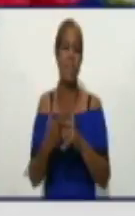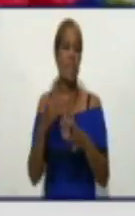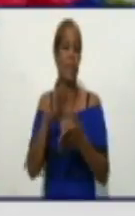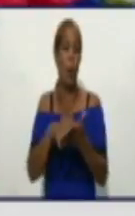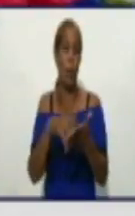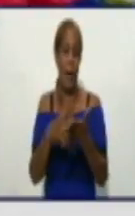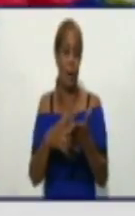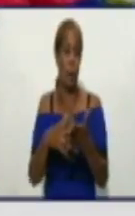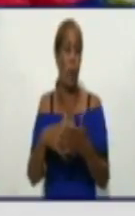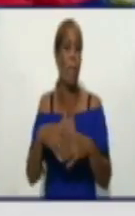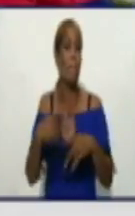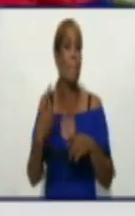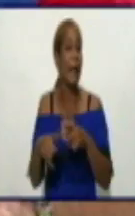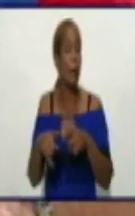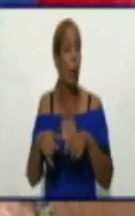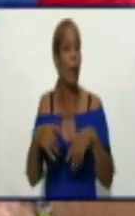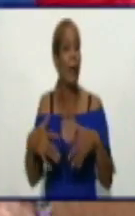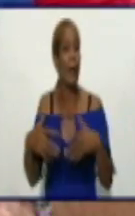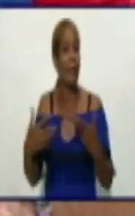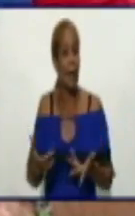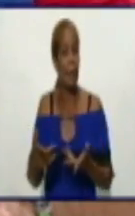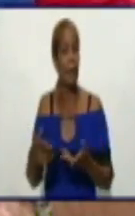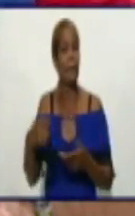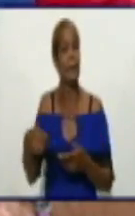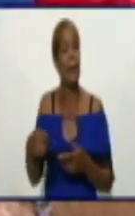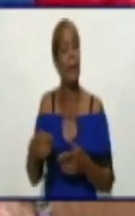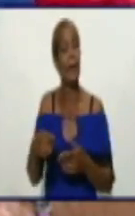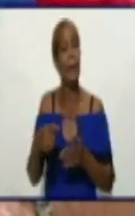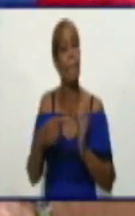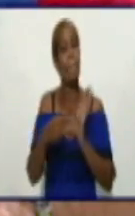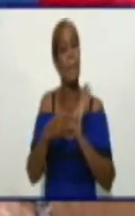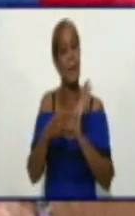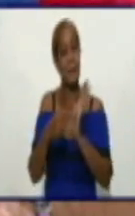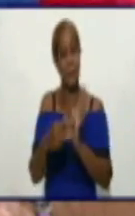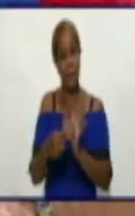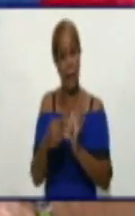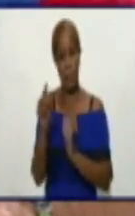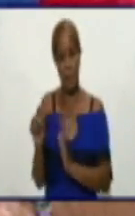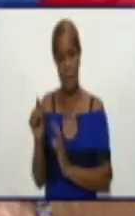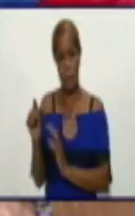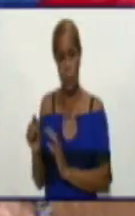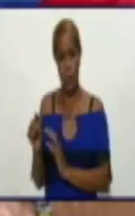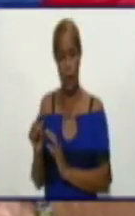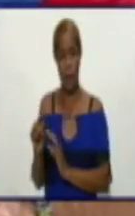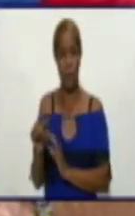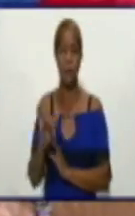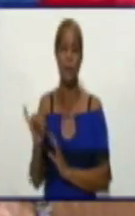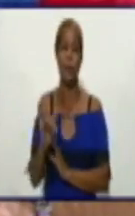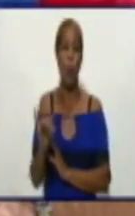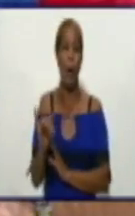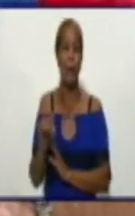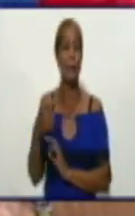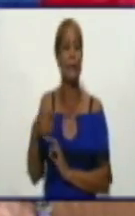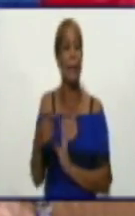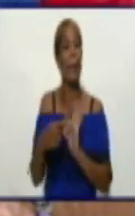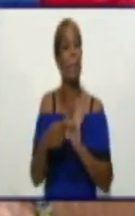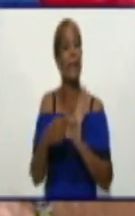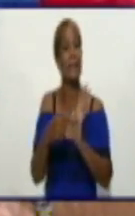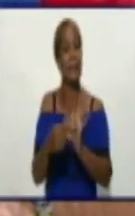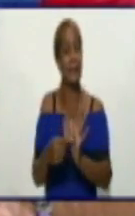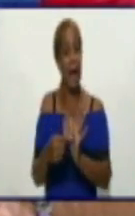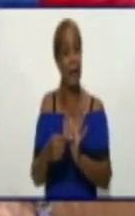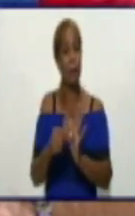cuando vayan a hacer la revisión técnica? Tienen que presentar las facturas o los documentos que avalen la legalidad de las partes y piezas que han